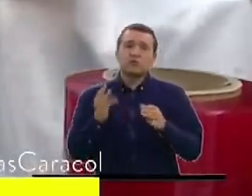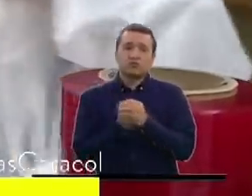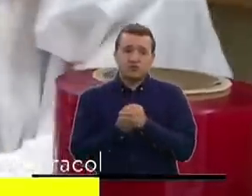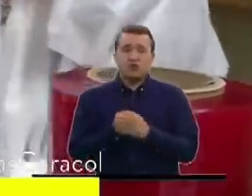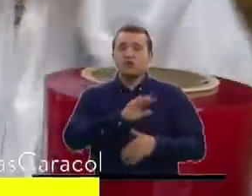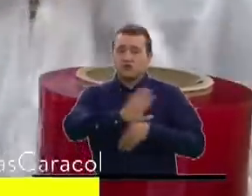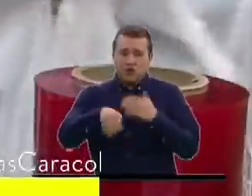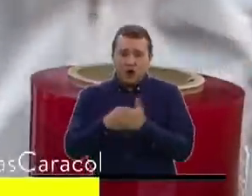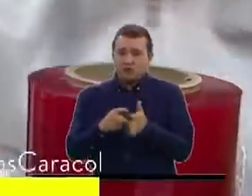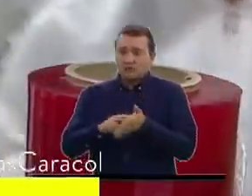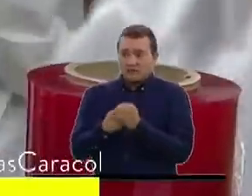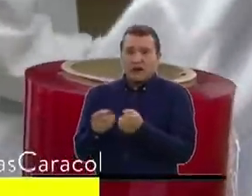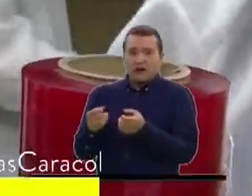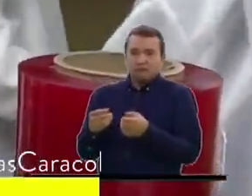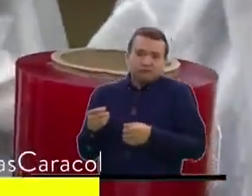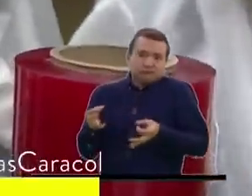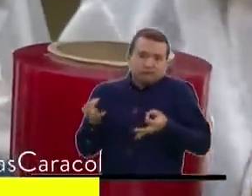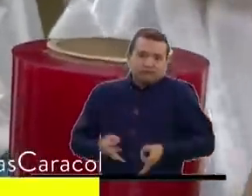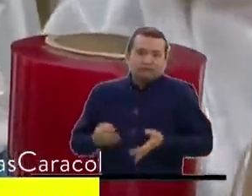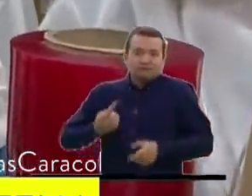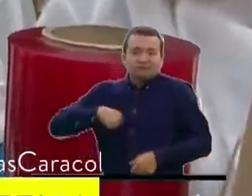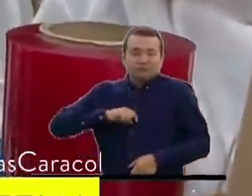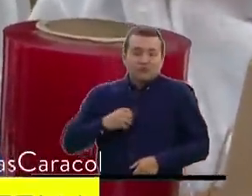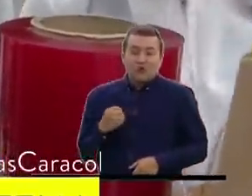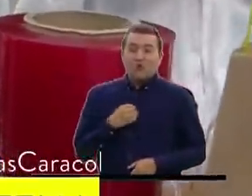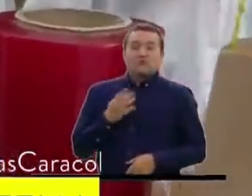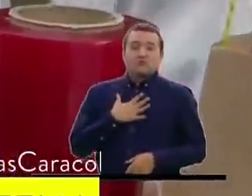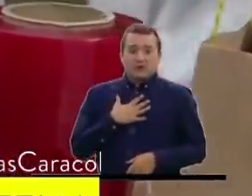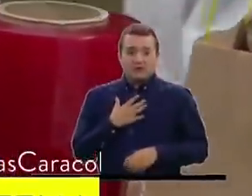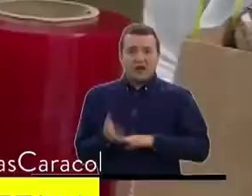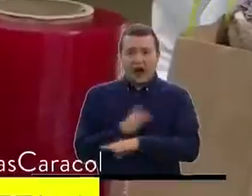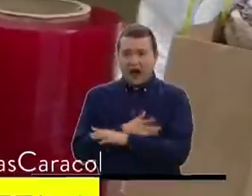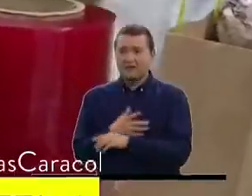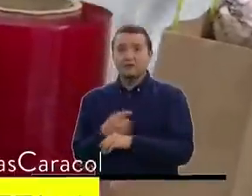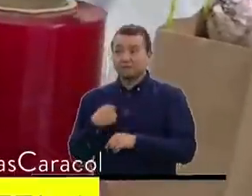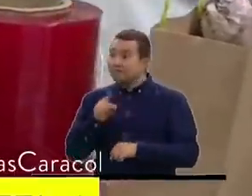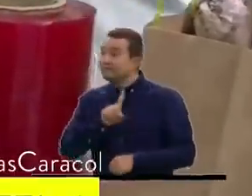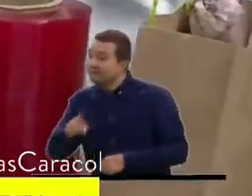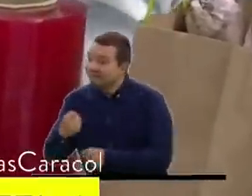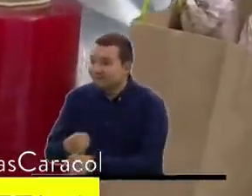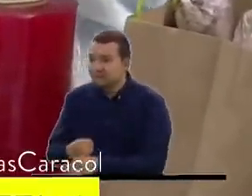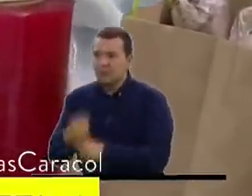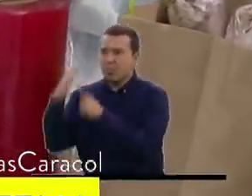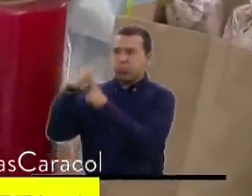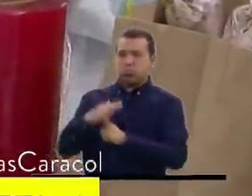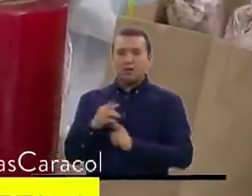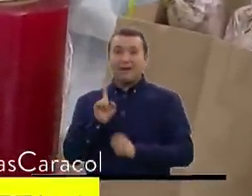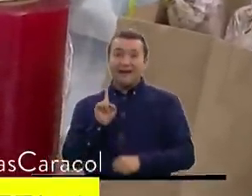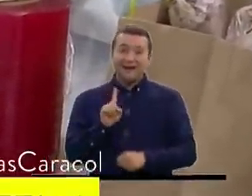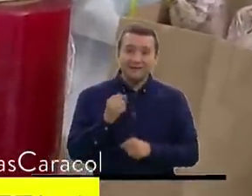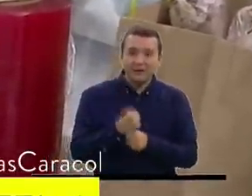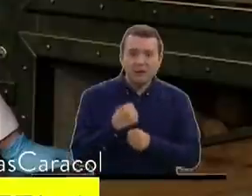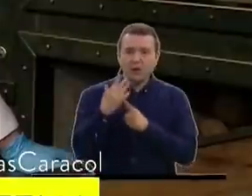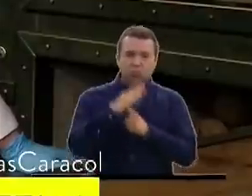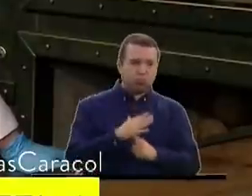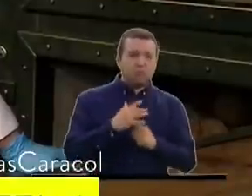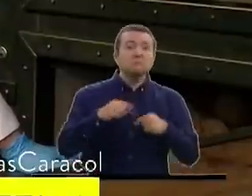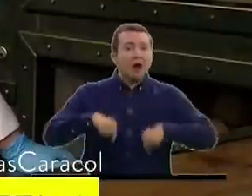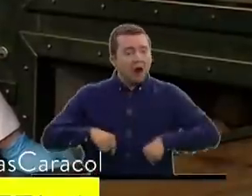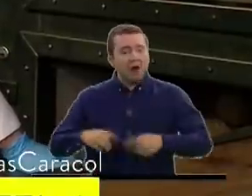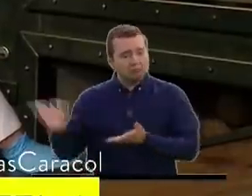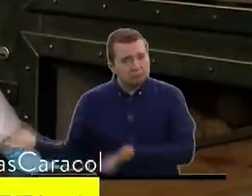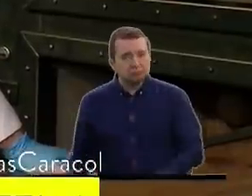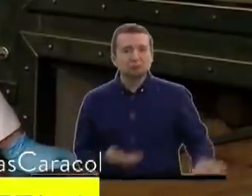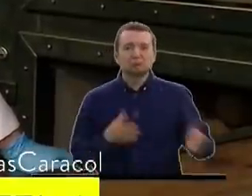buenas oportunidades, porque por decirlo así nos juzgaban en otros lados. Y acá nos abrieron los brazos. Para mí es